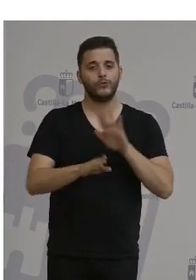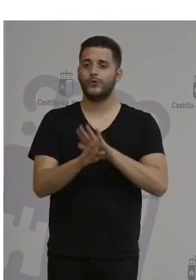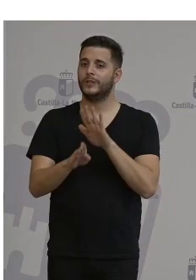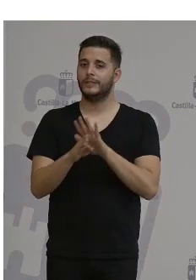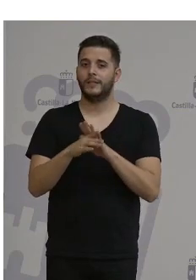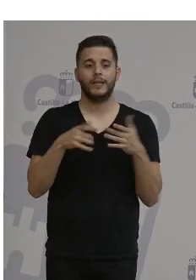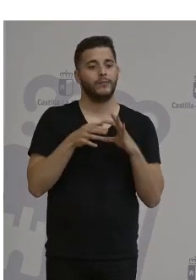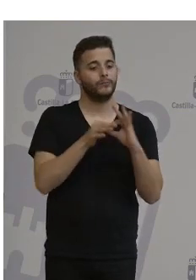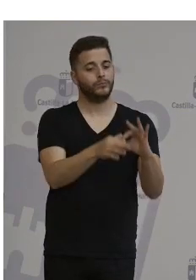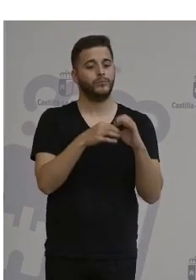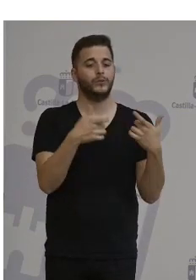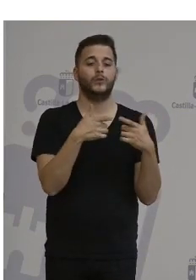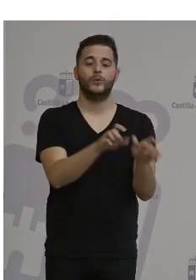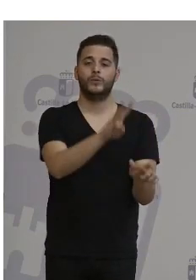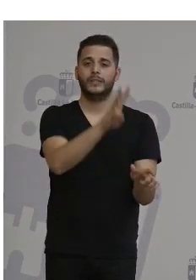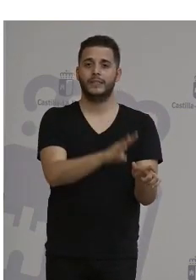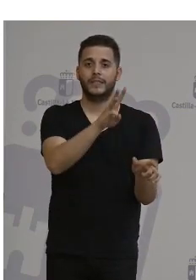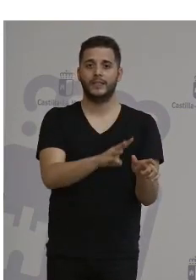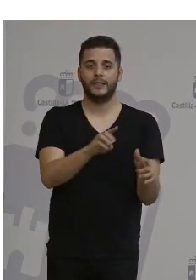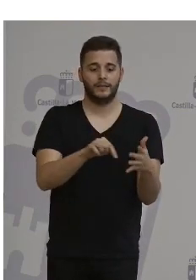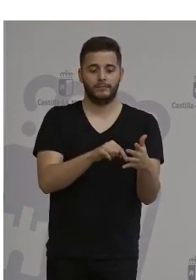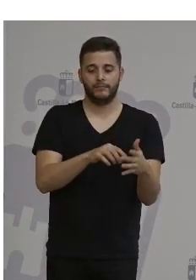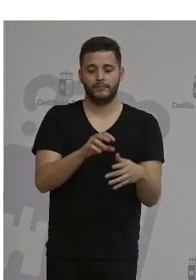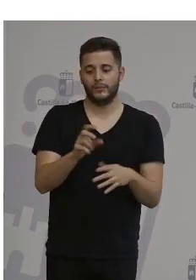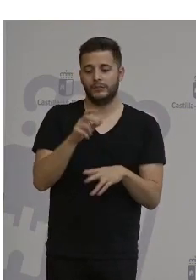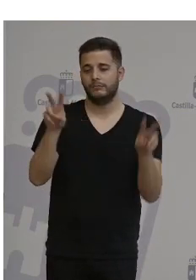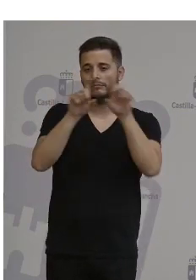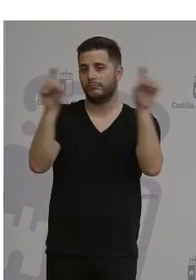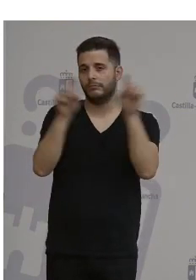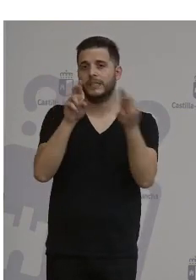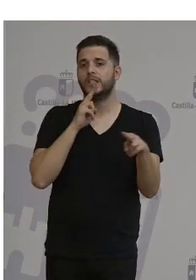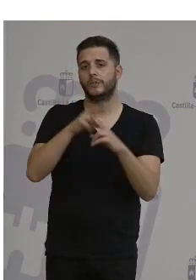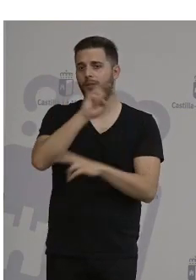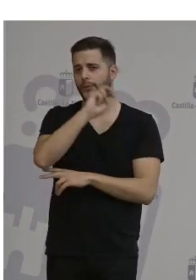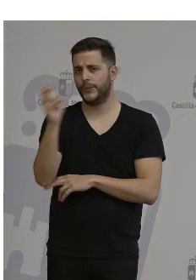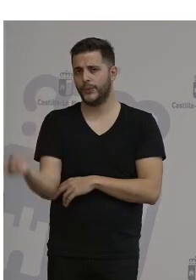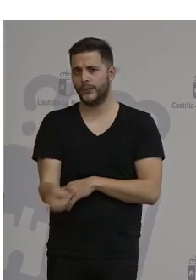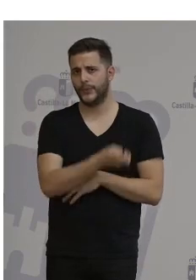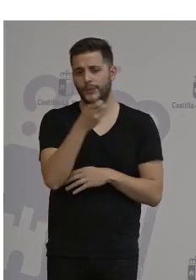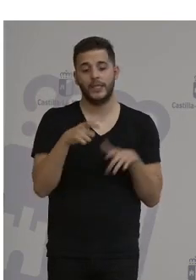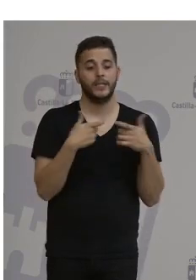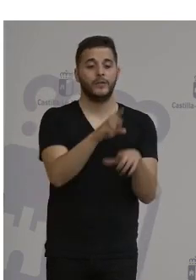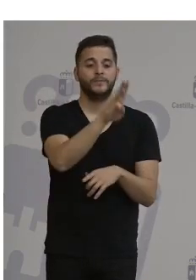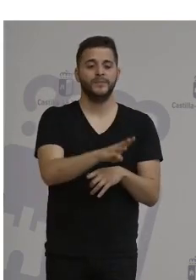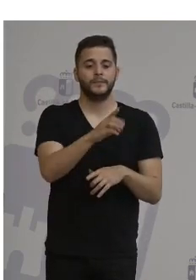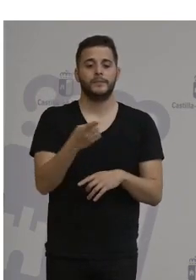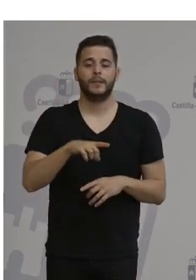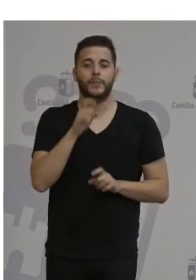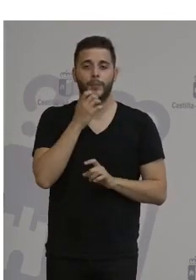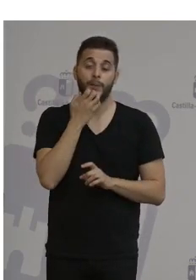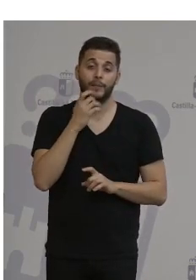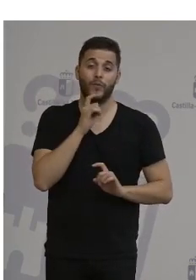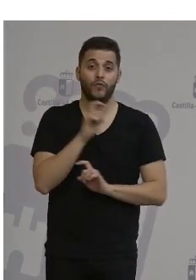del tercer sector con FEBAS, Nantegui Batuac, GAUDE, Apnavi Vizcaya, GORAVIDE y la Fundación Síndrome de Down.